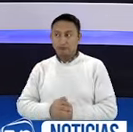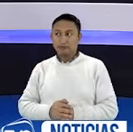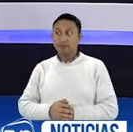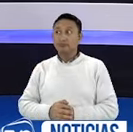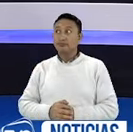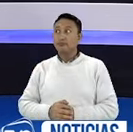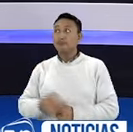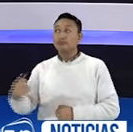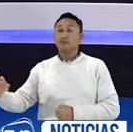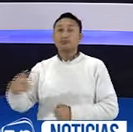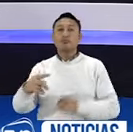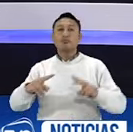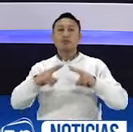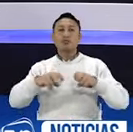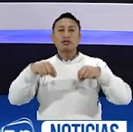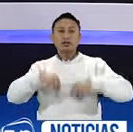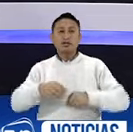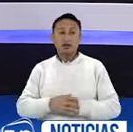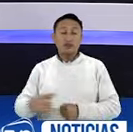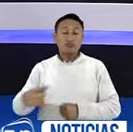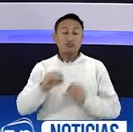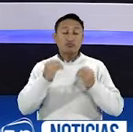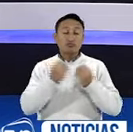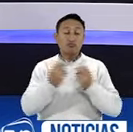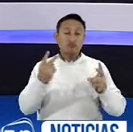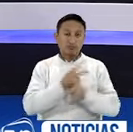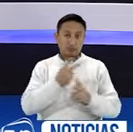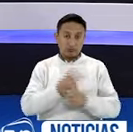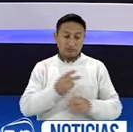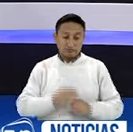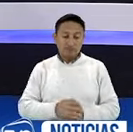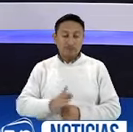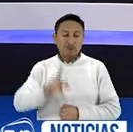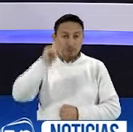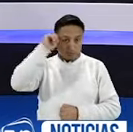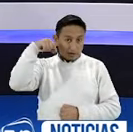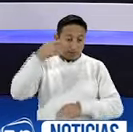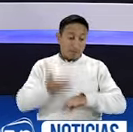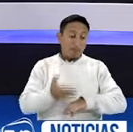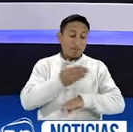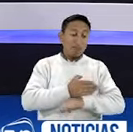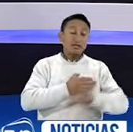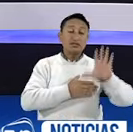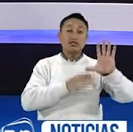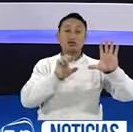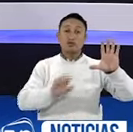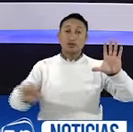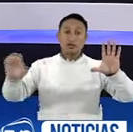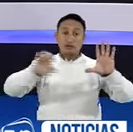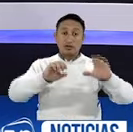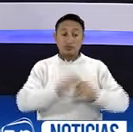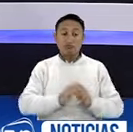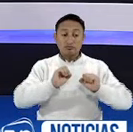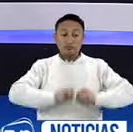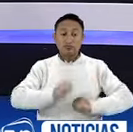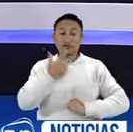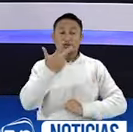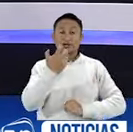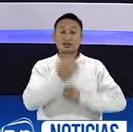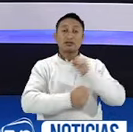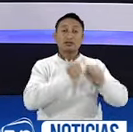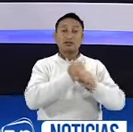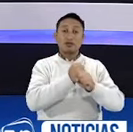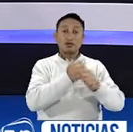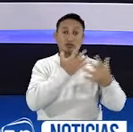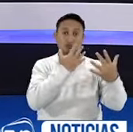es investigado por presunta delincuencia organizada. Recordemos que el pasado 5 de enero fue sentenciado a 13 años de pena privativa